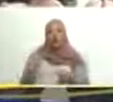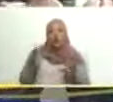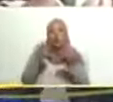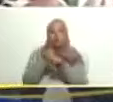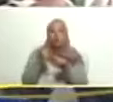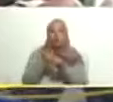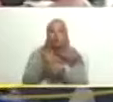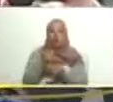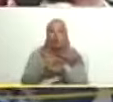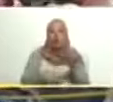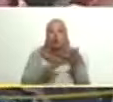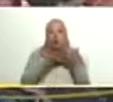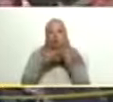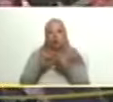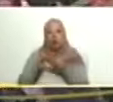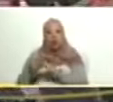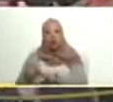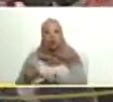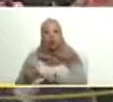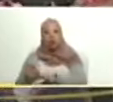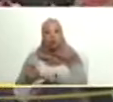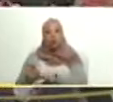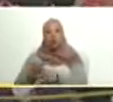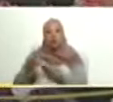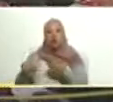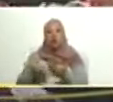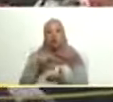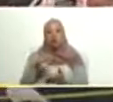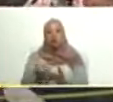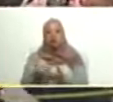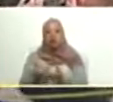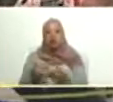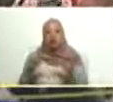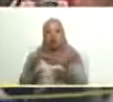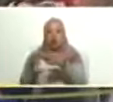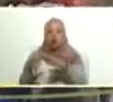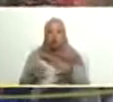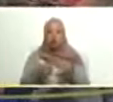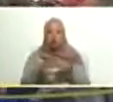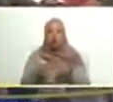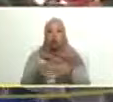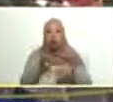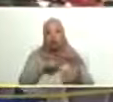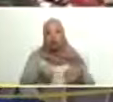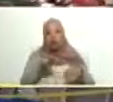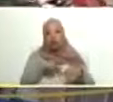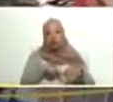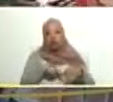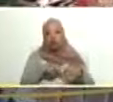y comunidades nacionales, sectoriales, regionales.